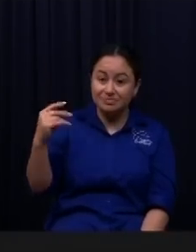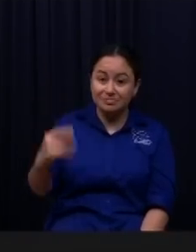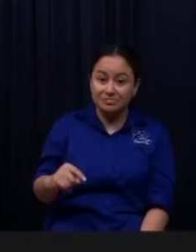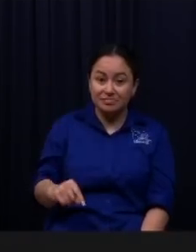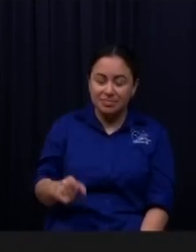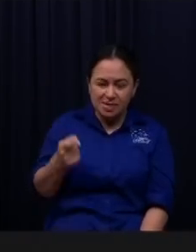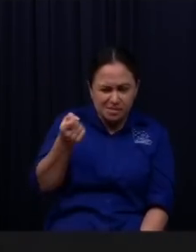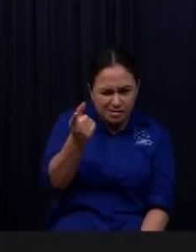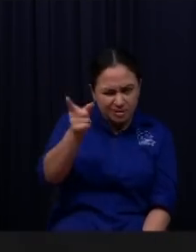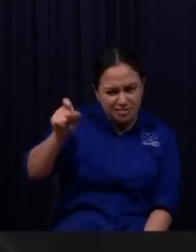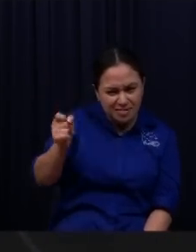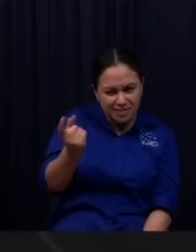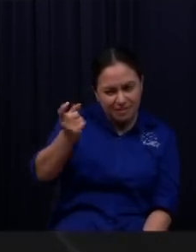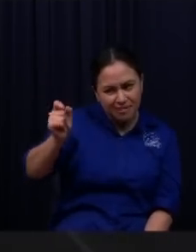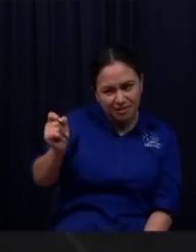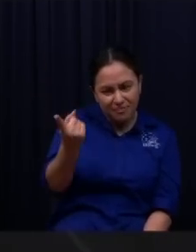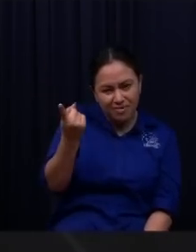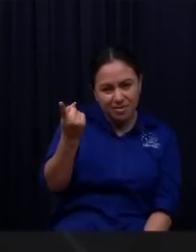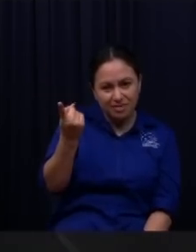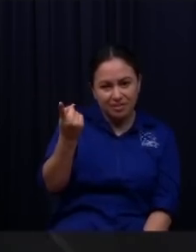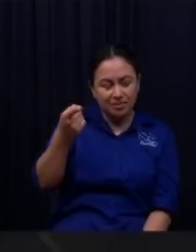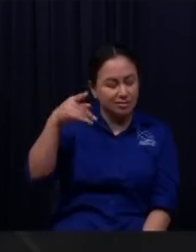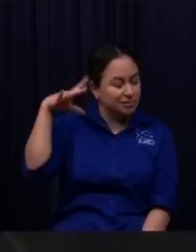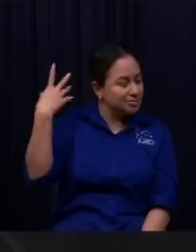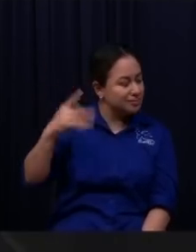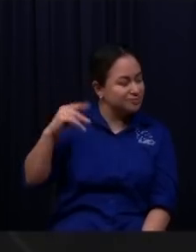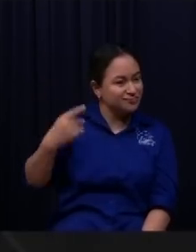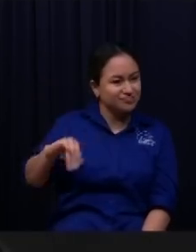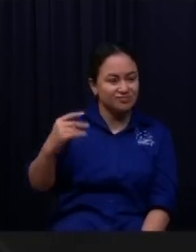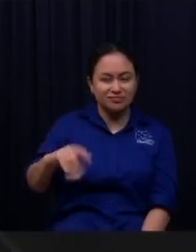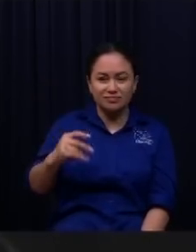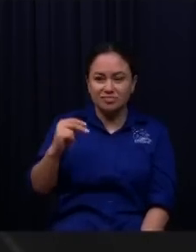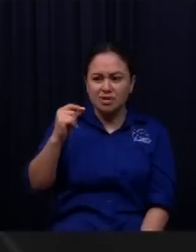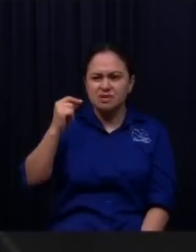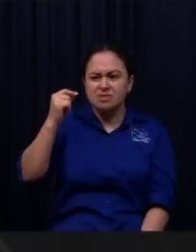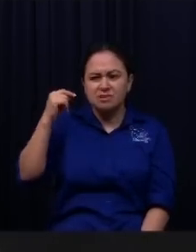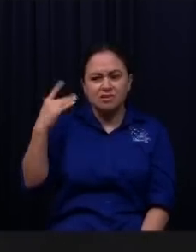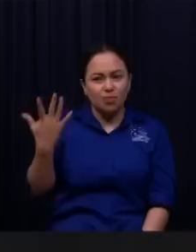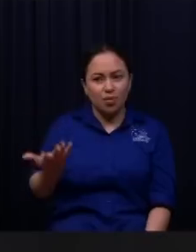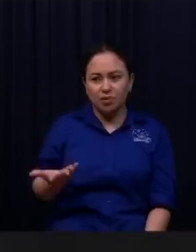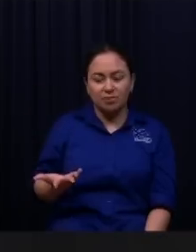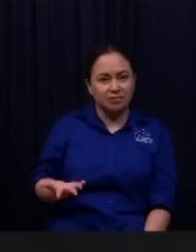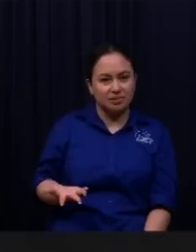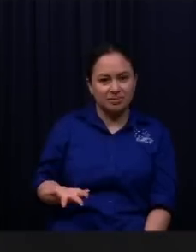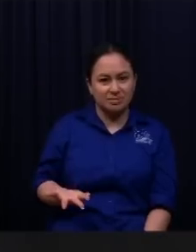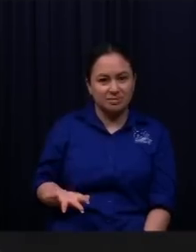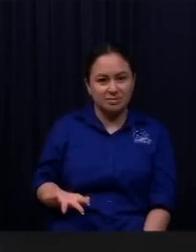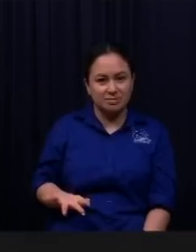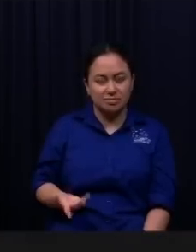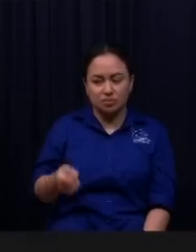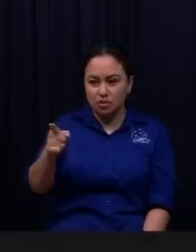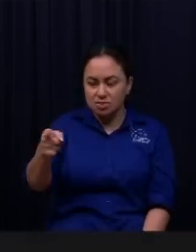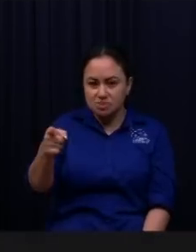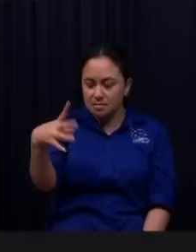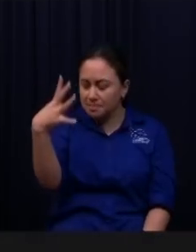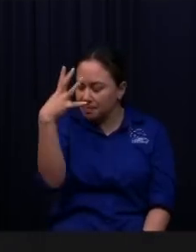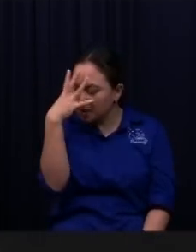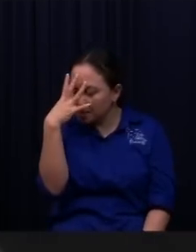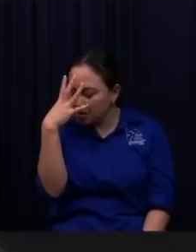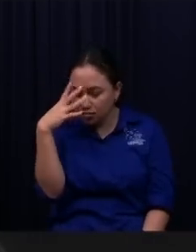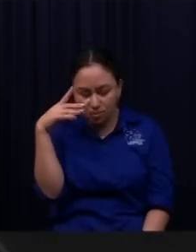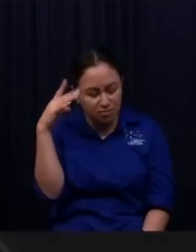señalable, criticable. Ay, no, ese hermano, ¿cómo hizo esa gran cochinada ese